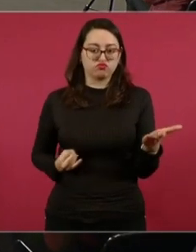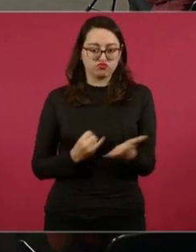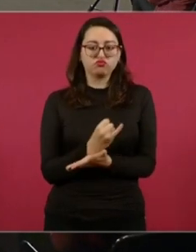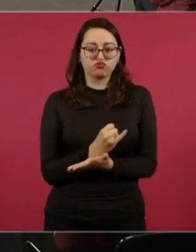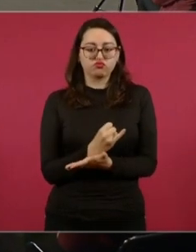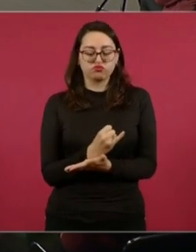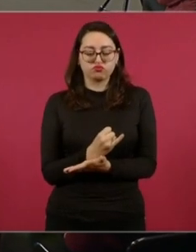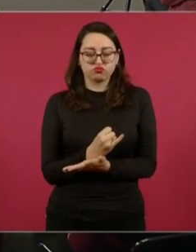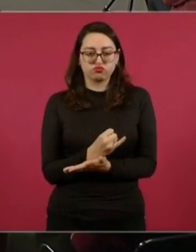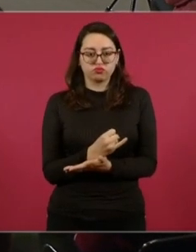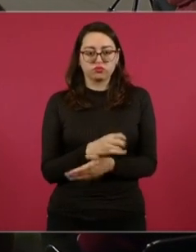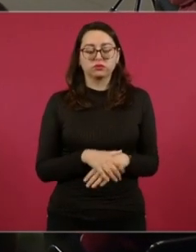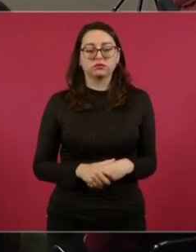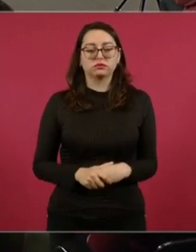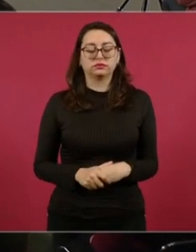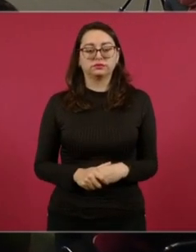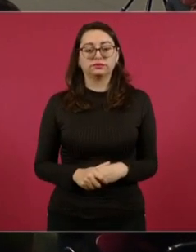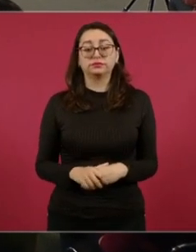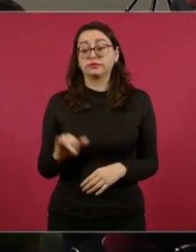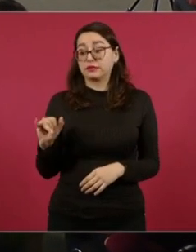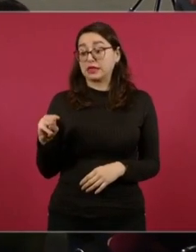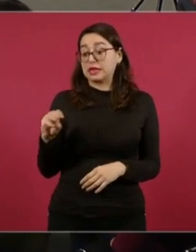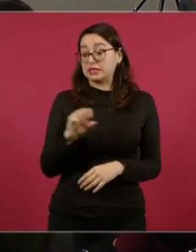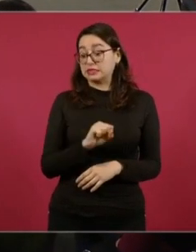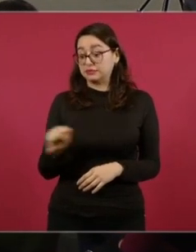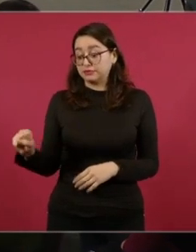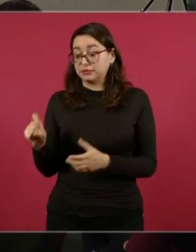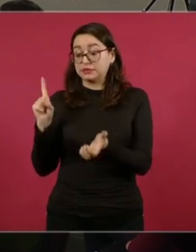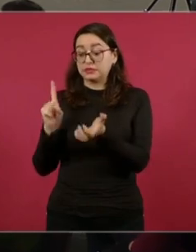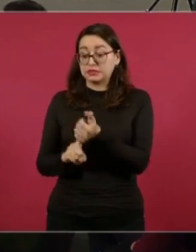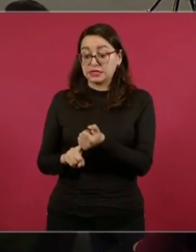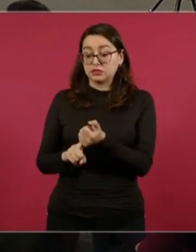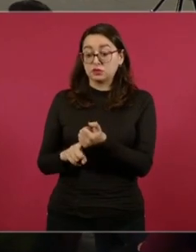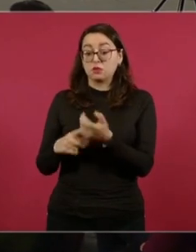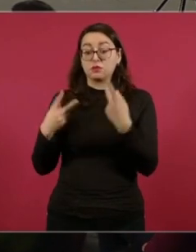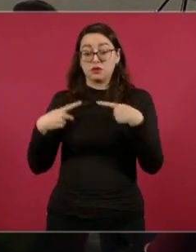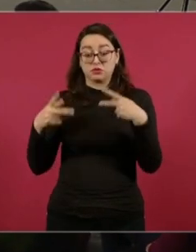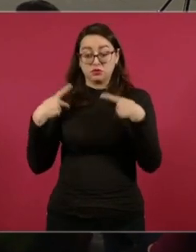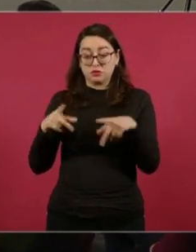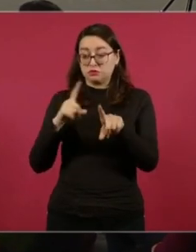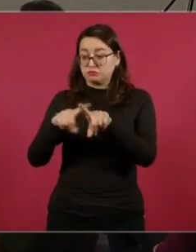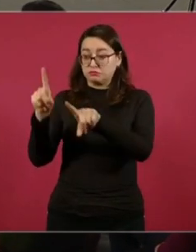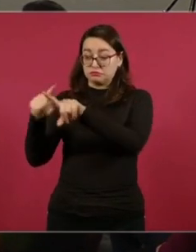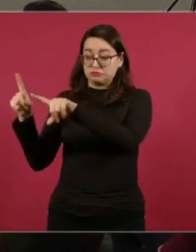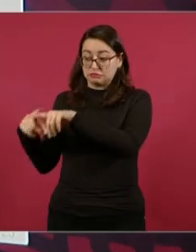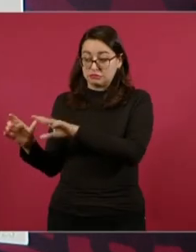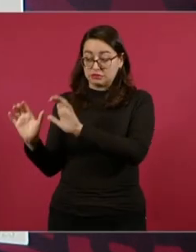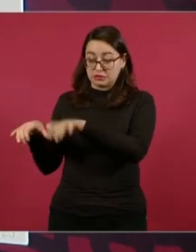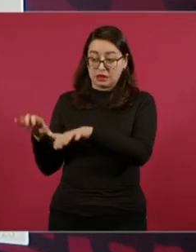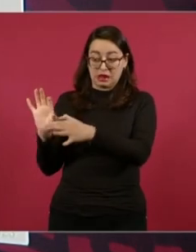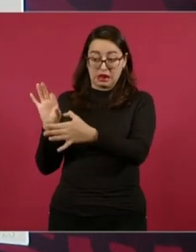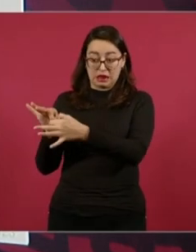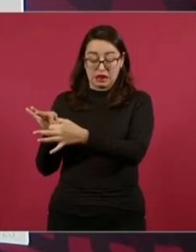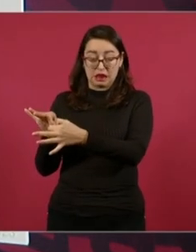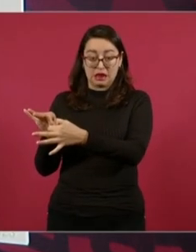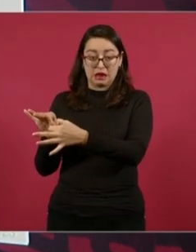de los 22 millones de trabajadores que están inscritos en el Seguro Social. Esa fue la